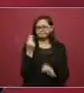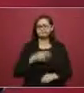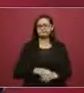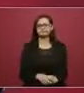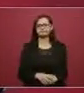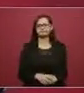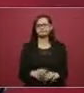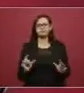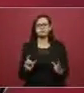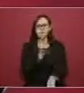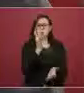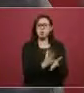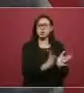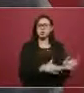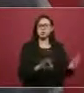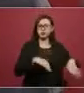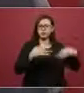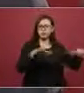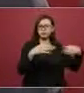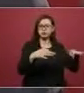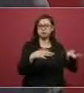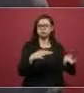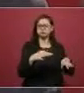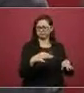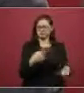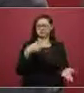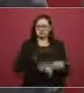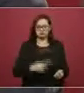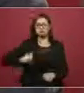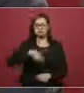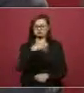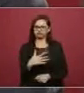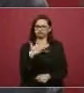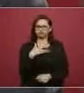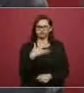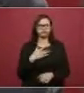legalidad, de la formalidad. Es una convicción que tenemos